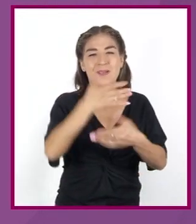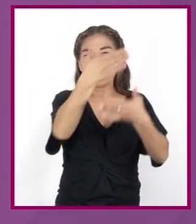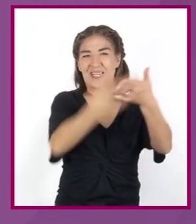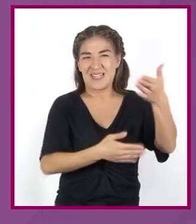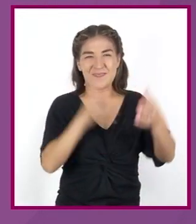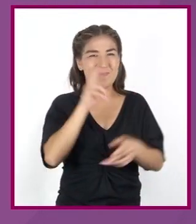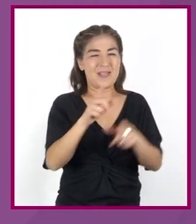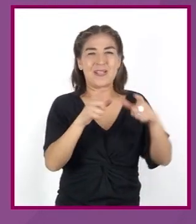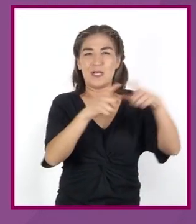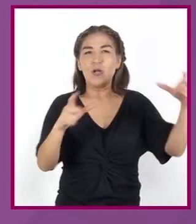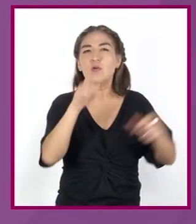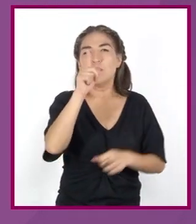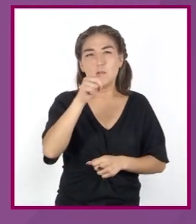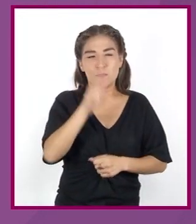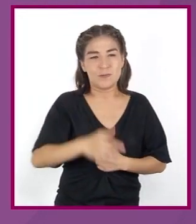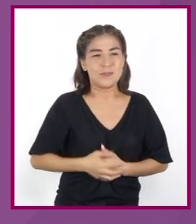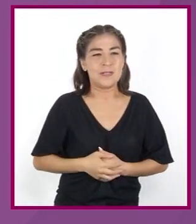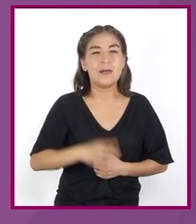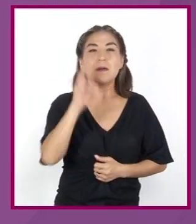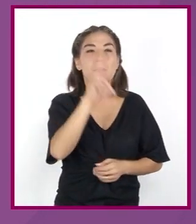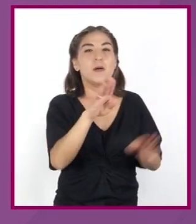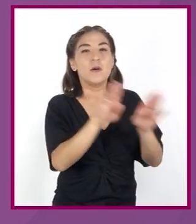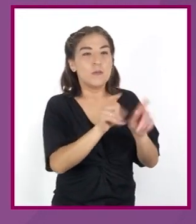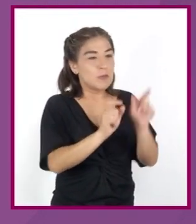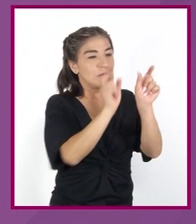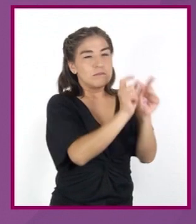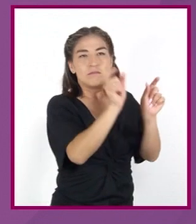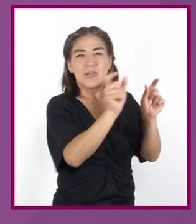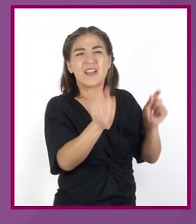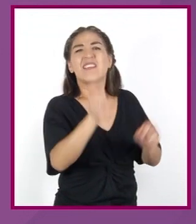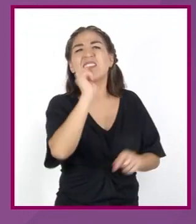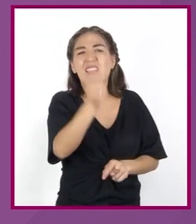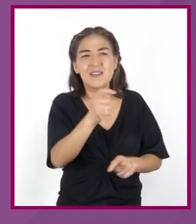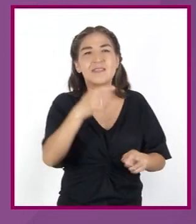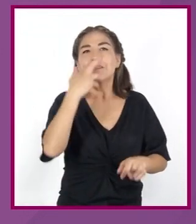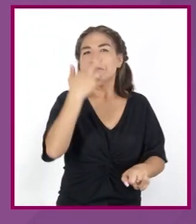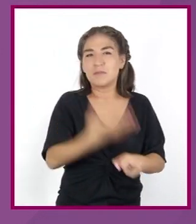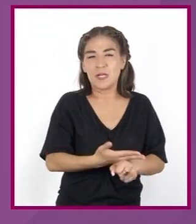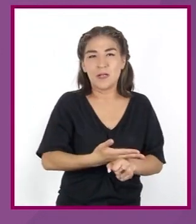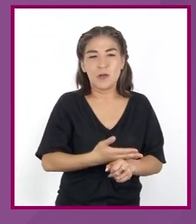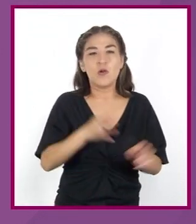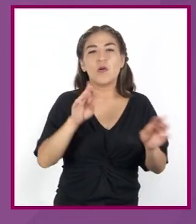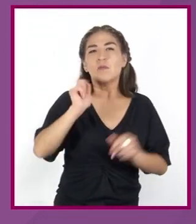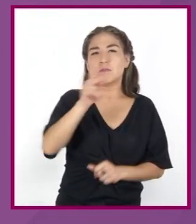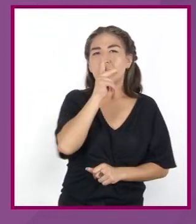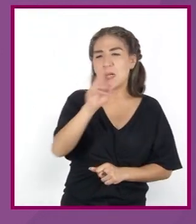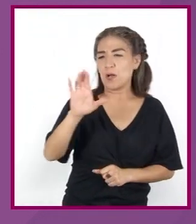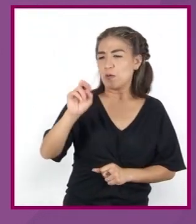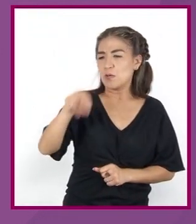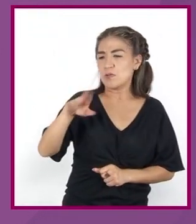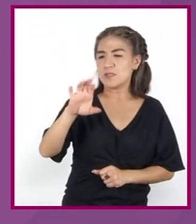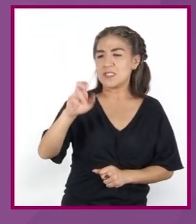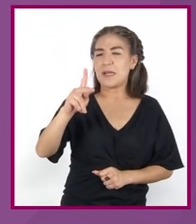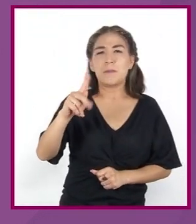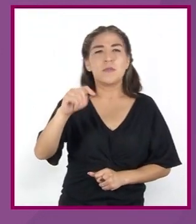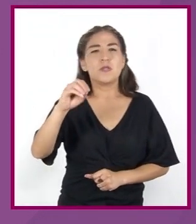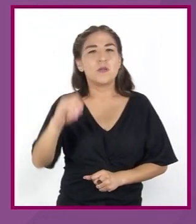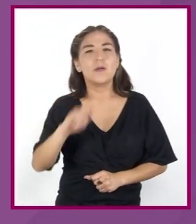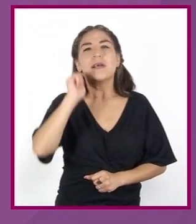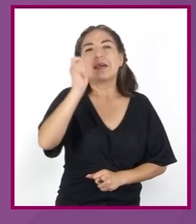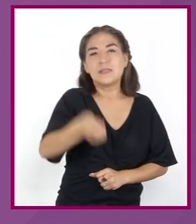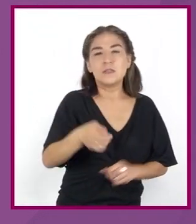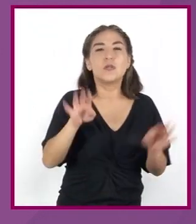en donde podemos observar, además de los datos de quién lo emite, la palabra concepto, que en un recibo se refiere